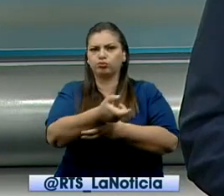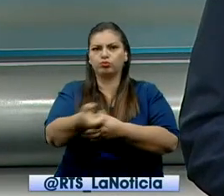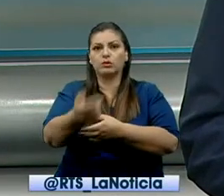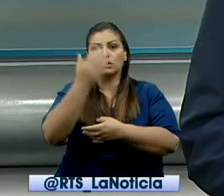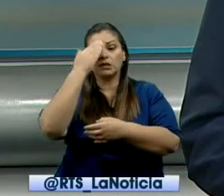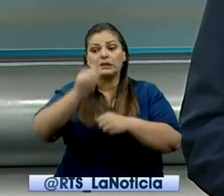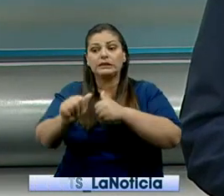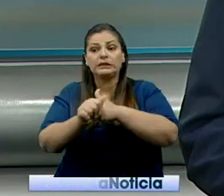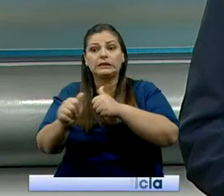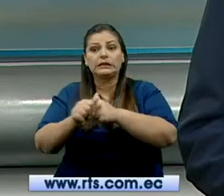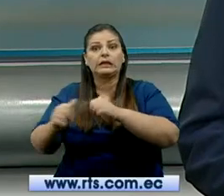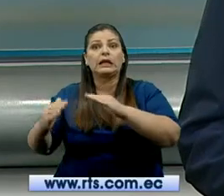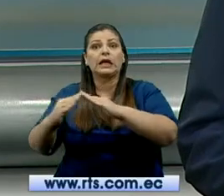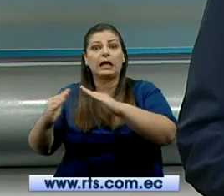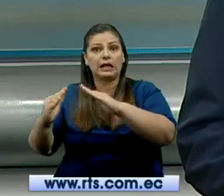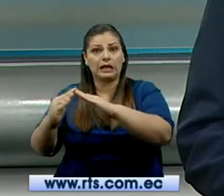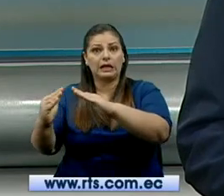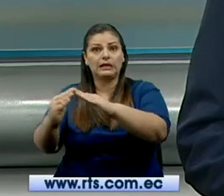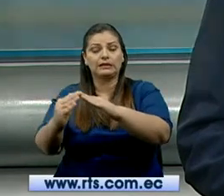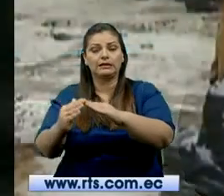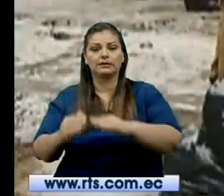inmuebles aledaños.